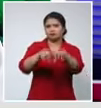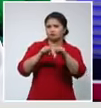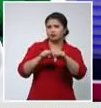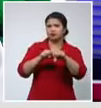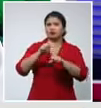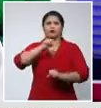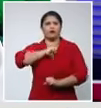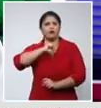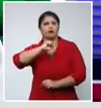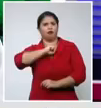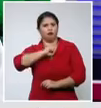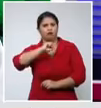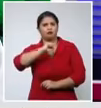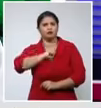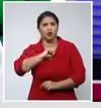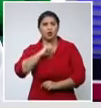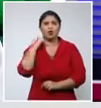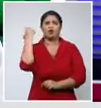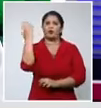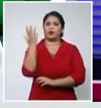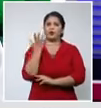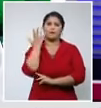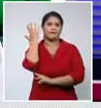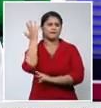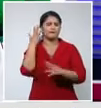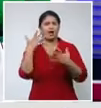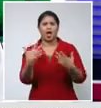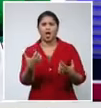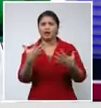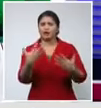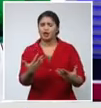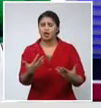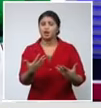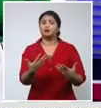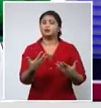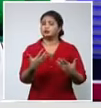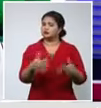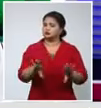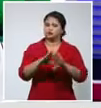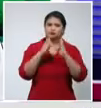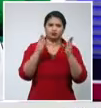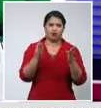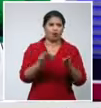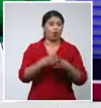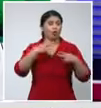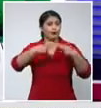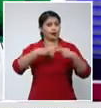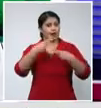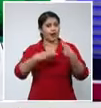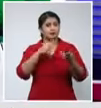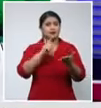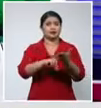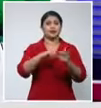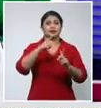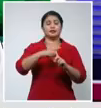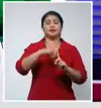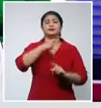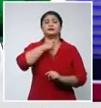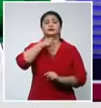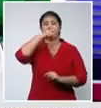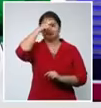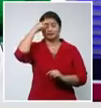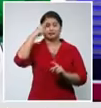y decaimiento. Se evaluó, se hizo el test de antígeno, resultó positivo, se